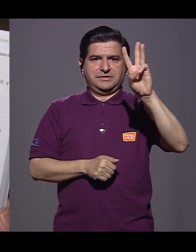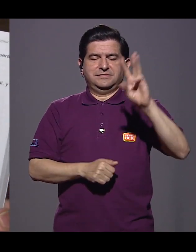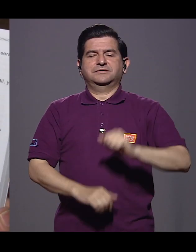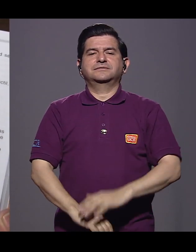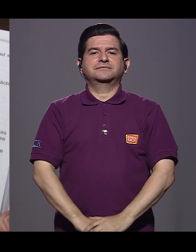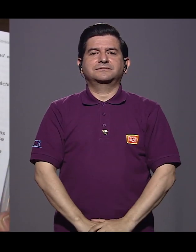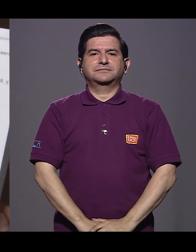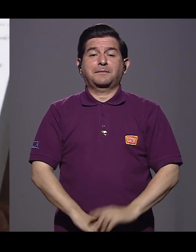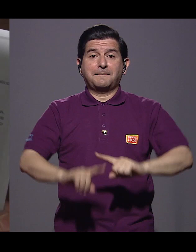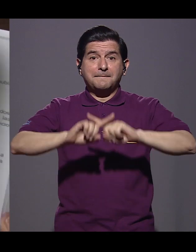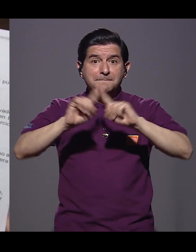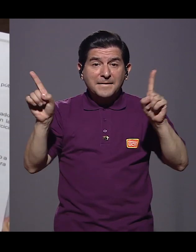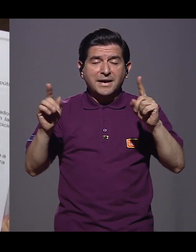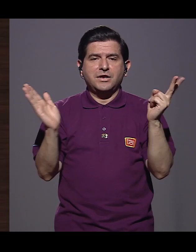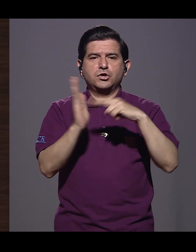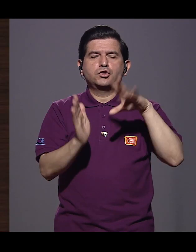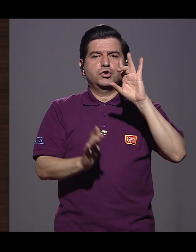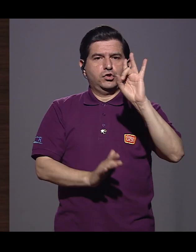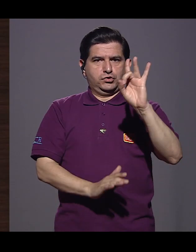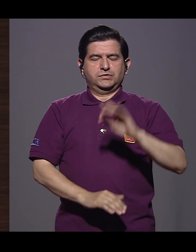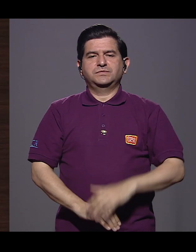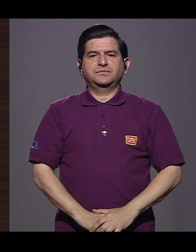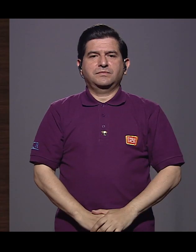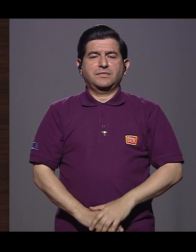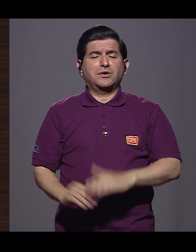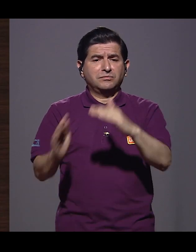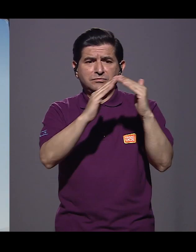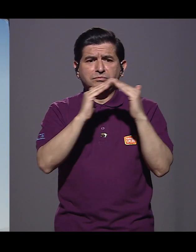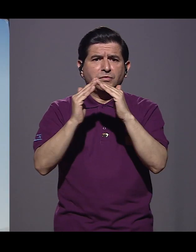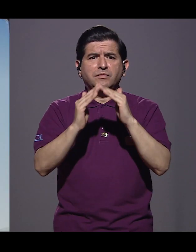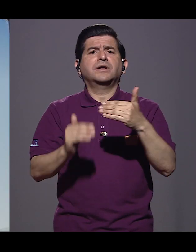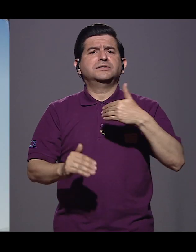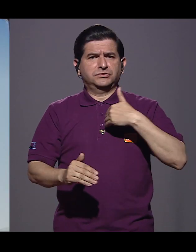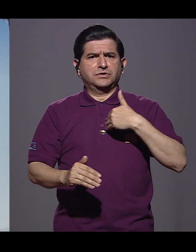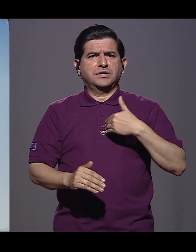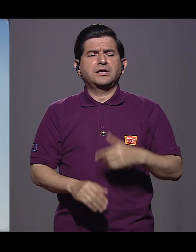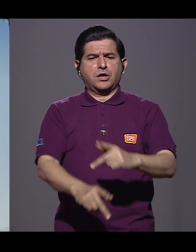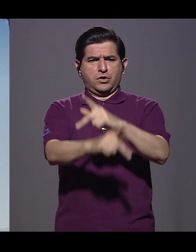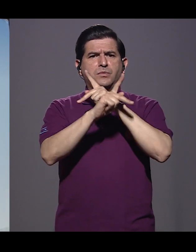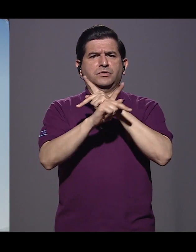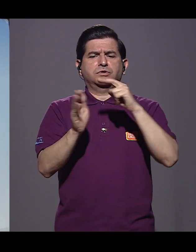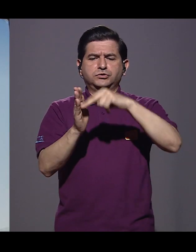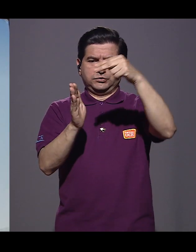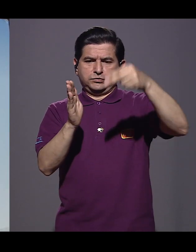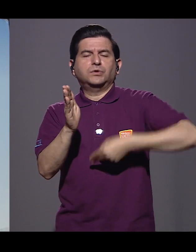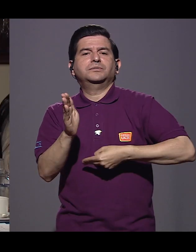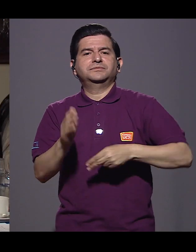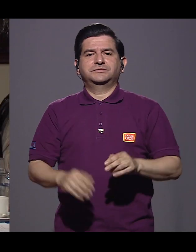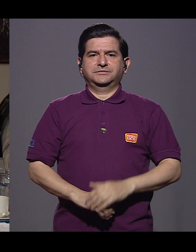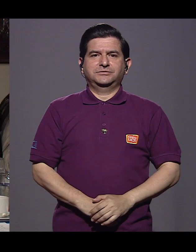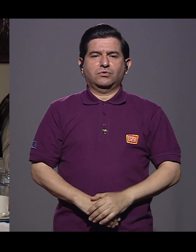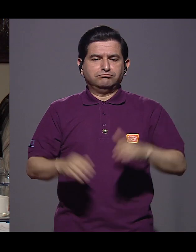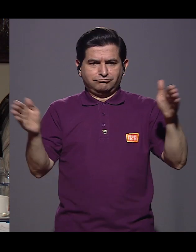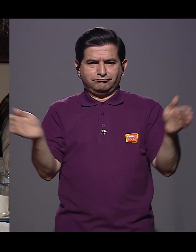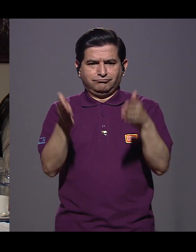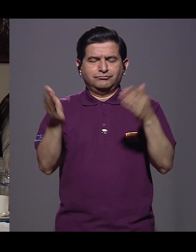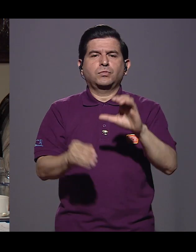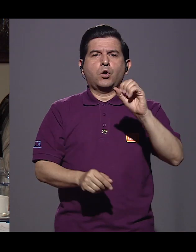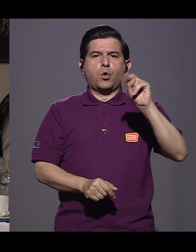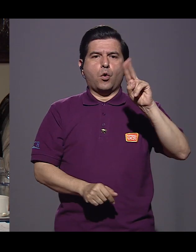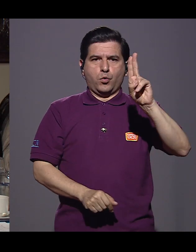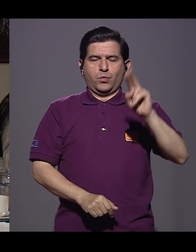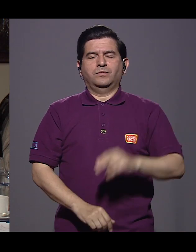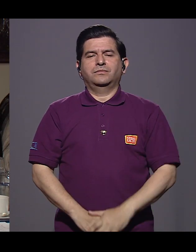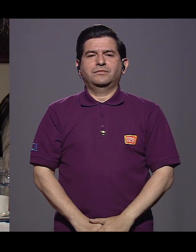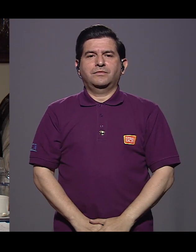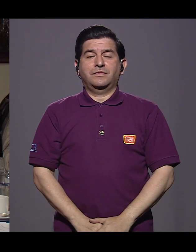1996. Pero a partir del 2008, esta población empezó a contar con la protección de la Convención, impulsada por las